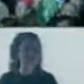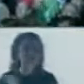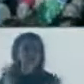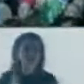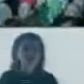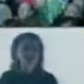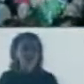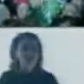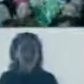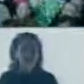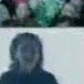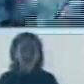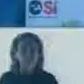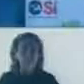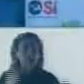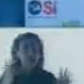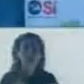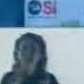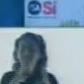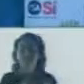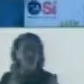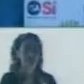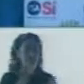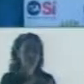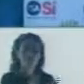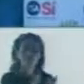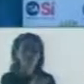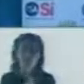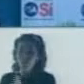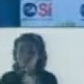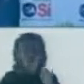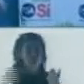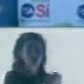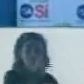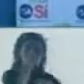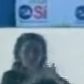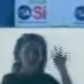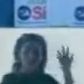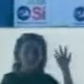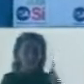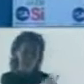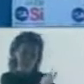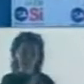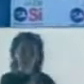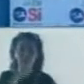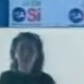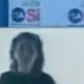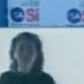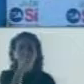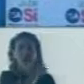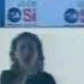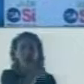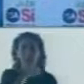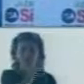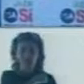Pero me gustaría que todos mis compañeros de la lista subieran. Venga, subid, que vamos a cantar el himno de Andalucía antes de